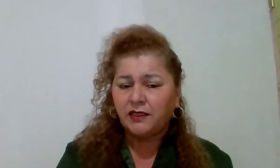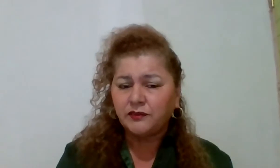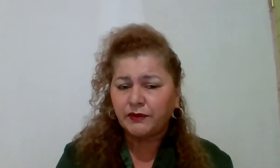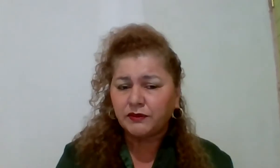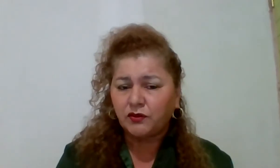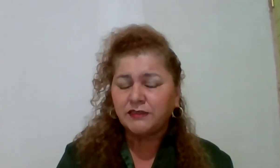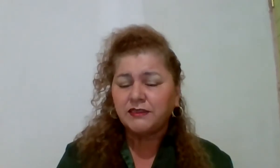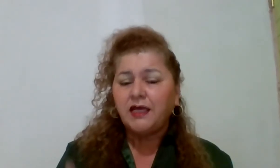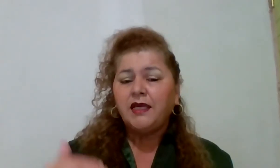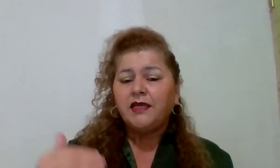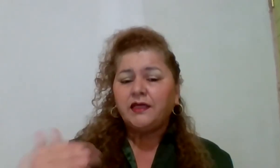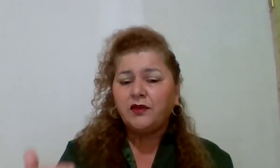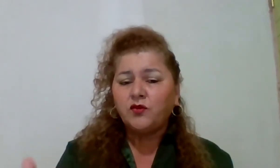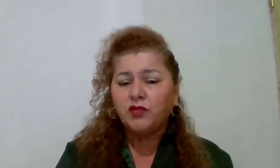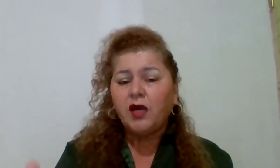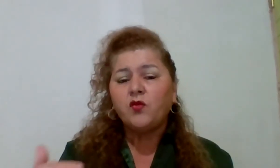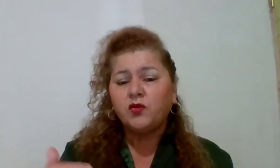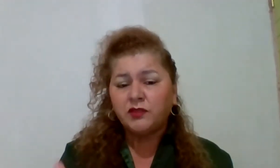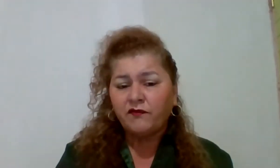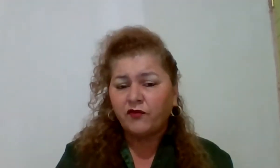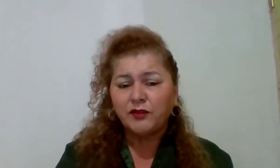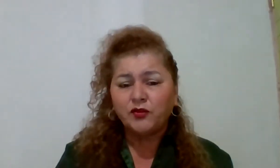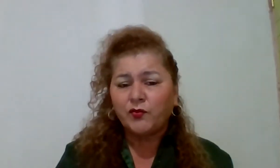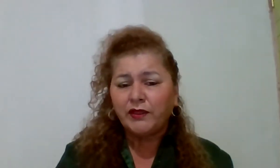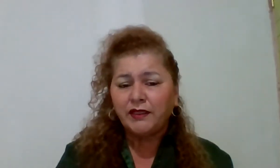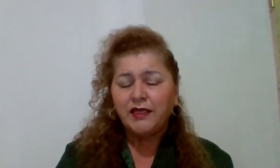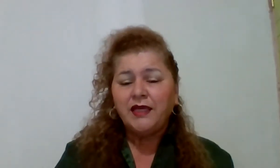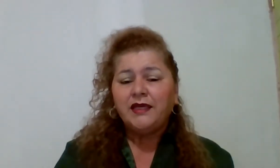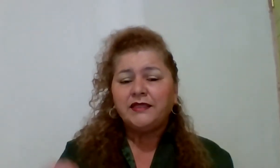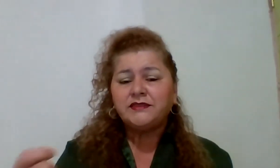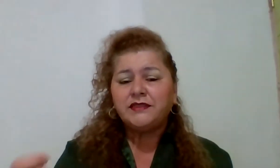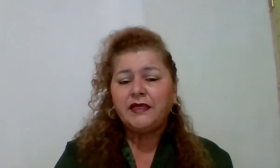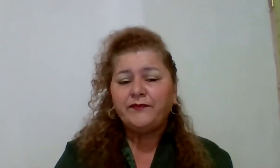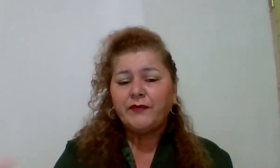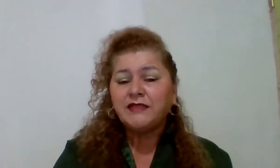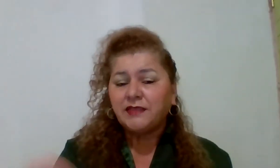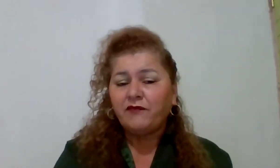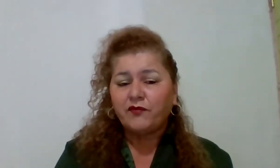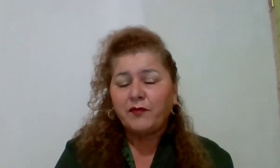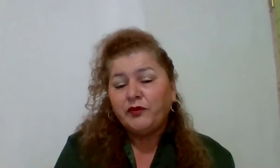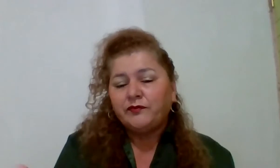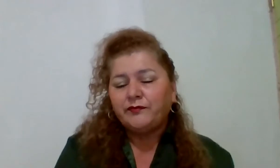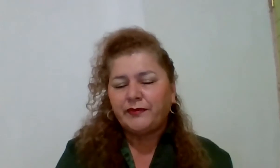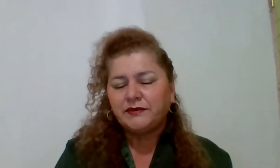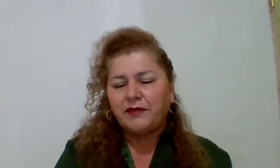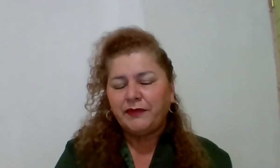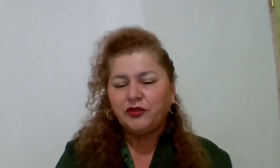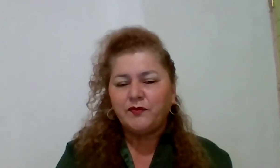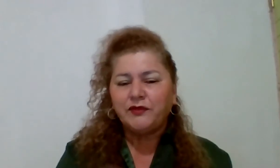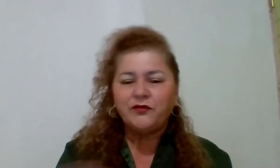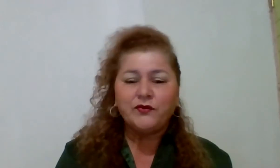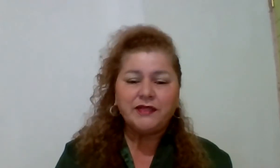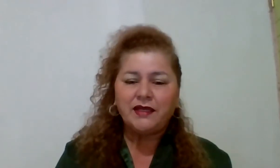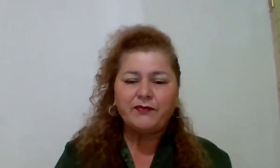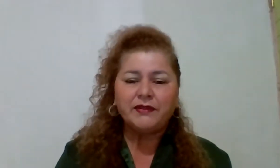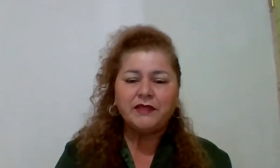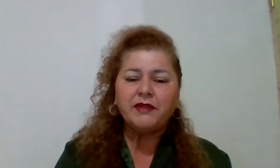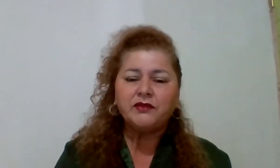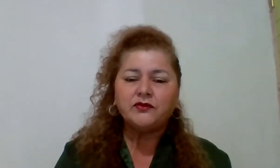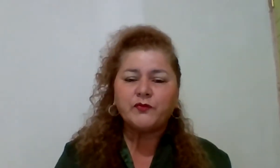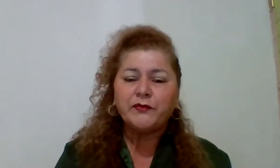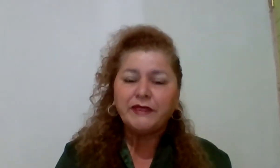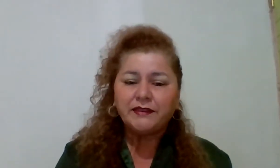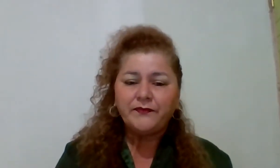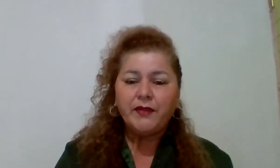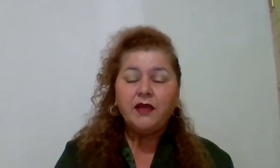todas aquellas personas que de una u otra forma no pueden hacer la forma, también tomando en cuenta que la pandemia